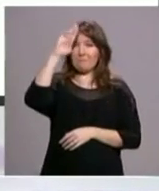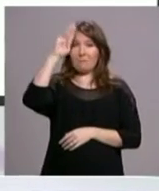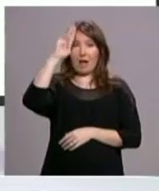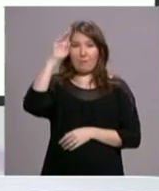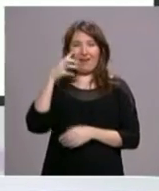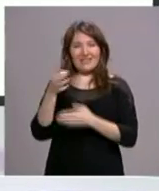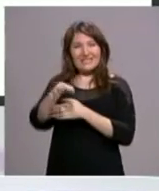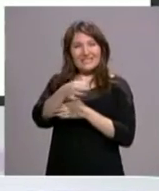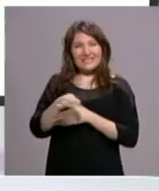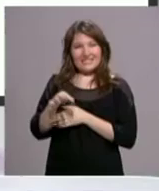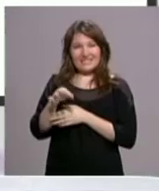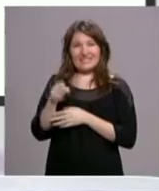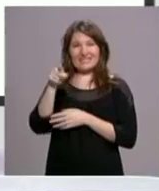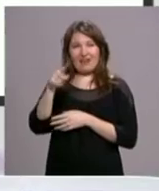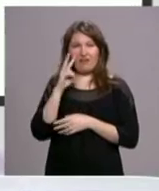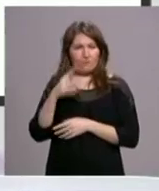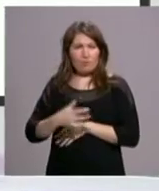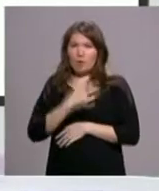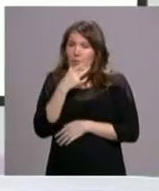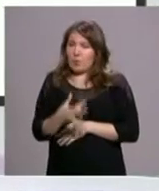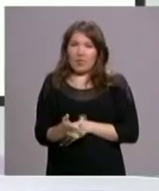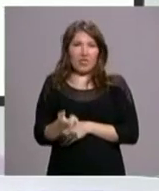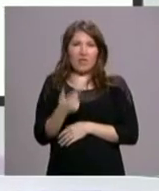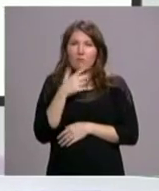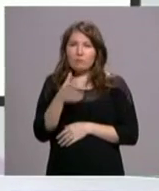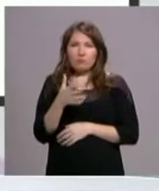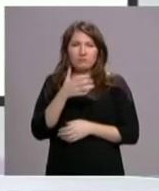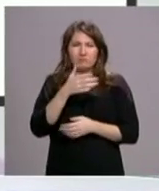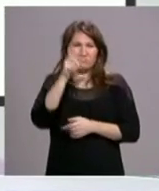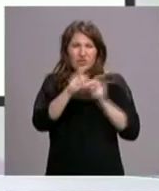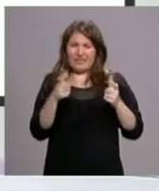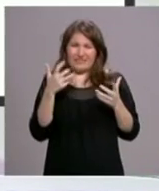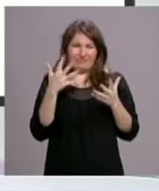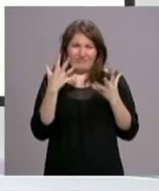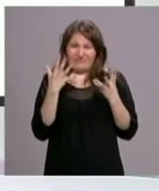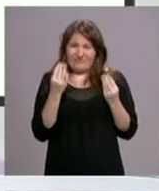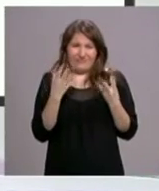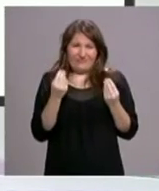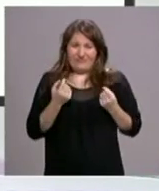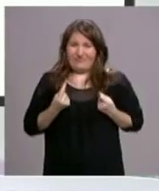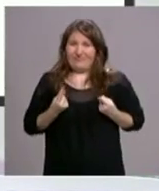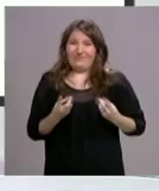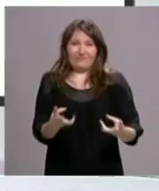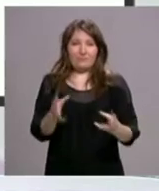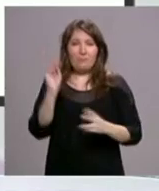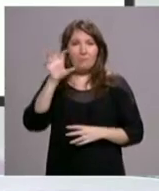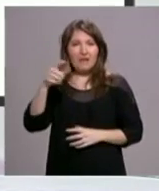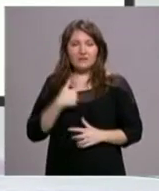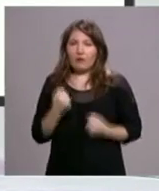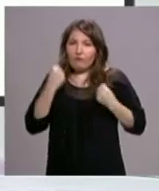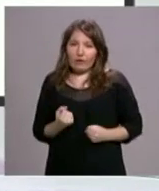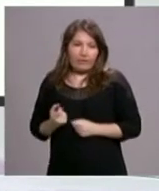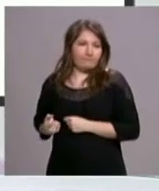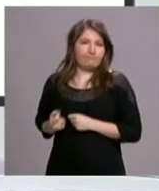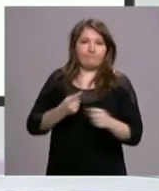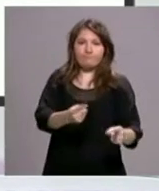vergüenza, que es que muchas personas, millones de personas, se vean obligados a salir de sus países por